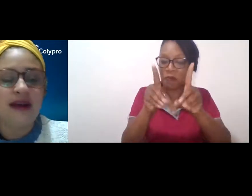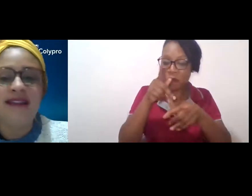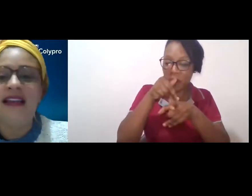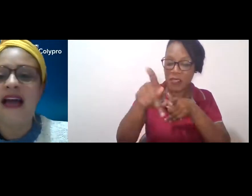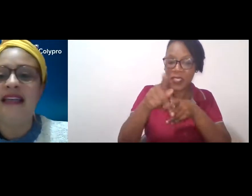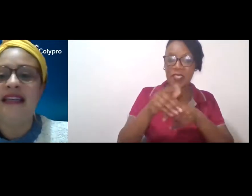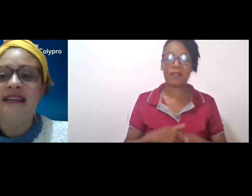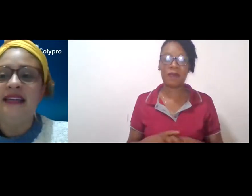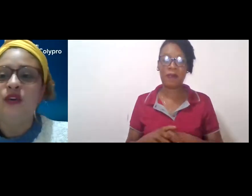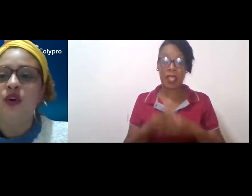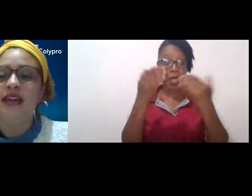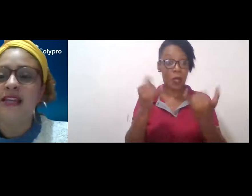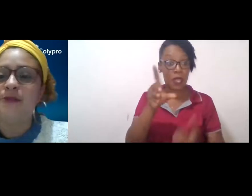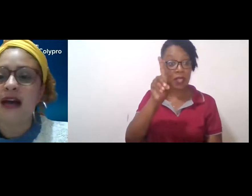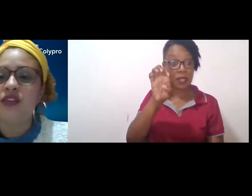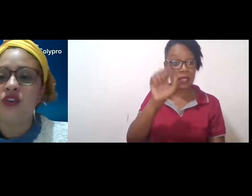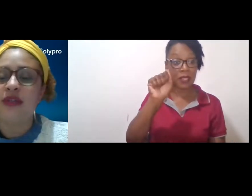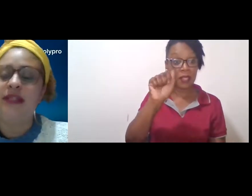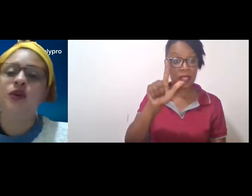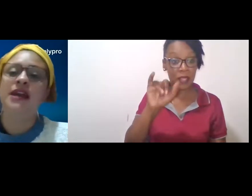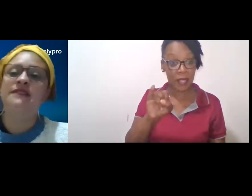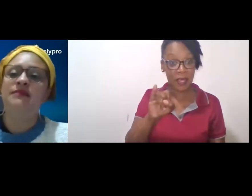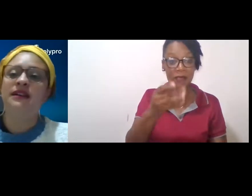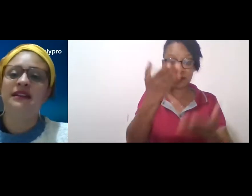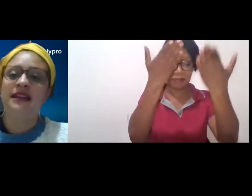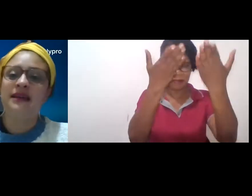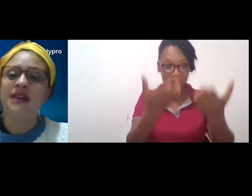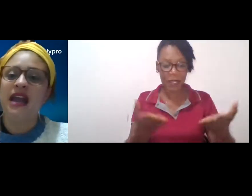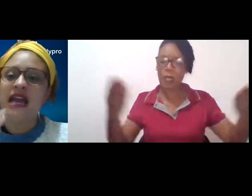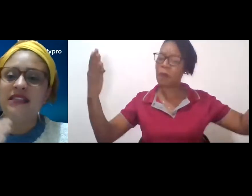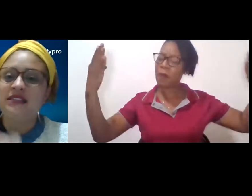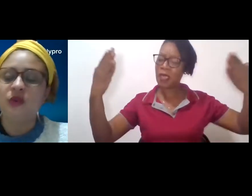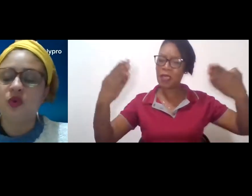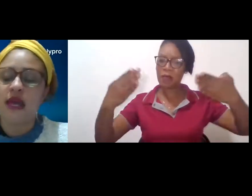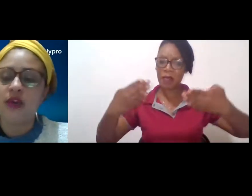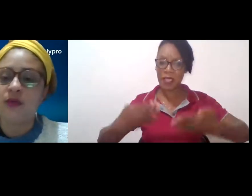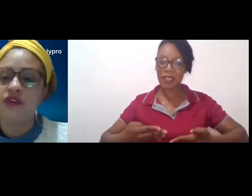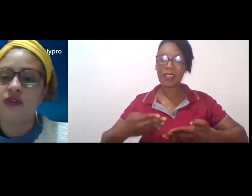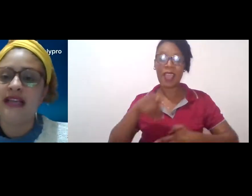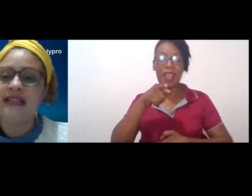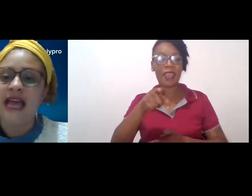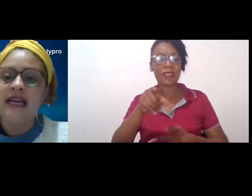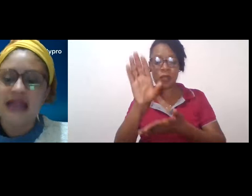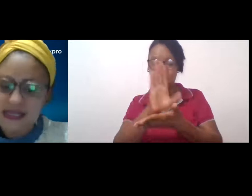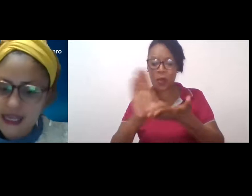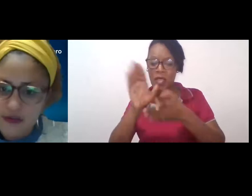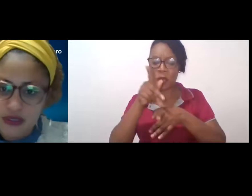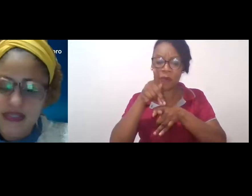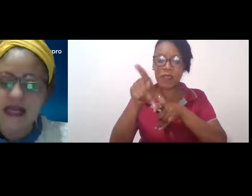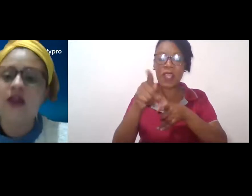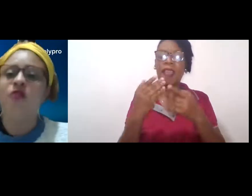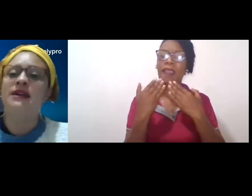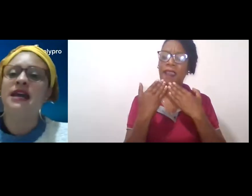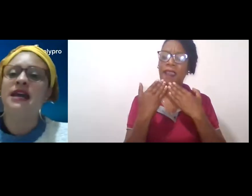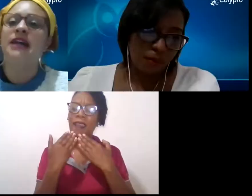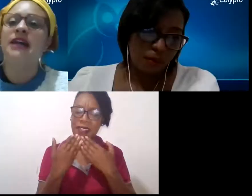esta forma, Delali, te doy el espacio y te doy la bienvenida también a tu colegio profesional. Gracias por